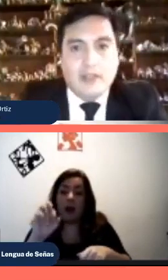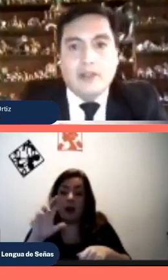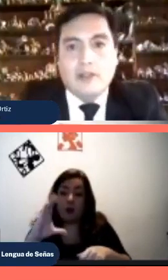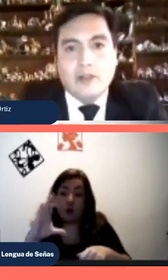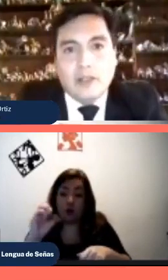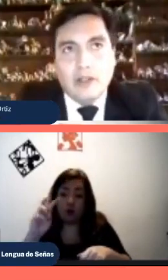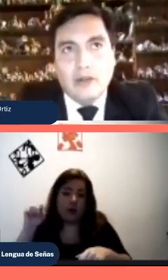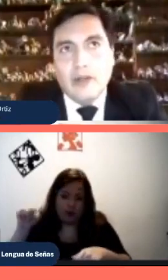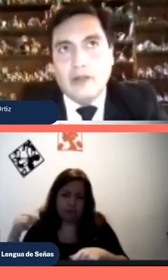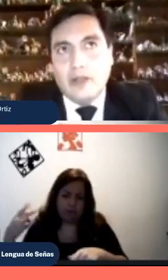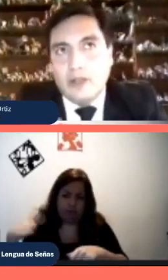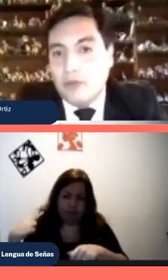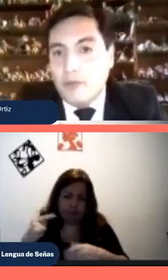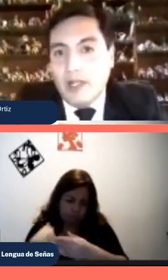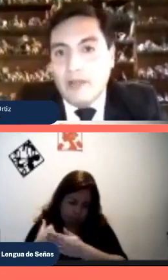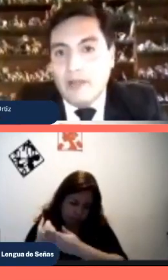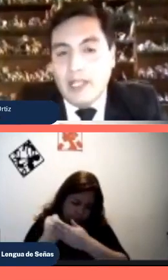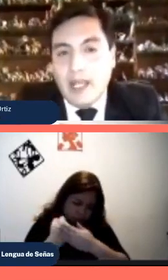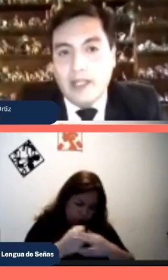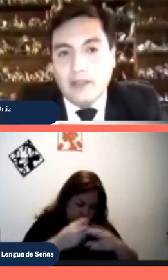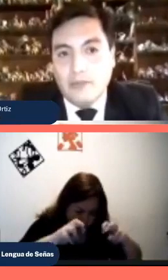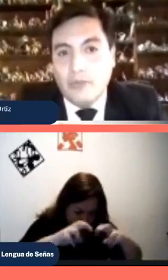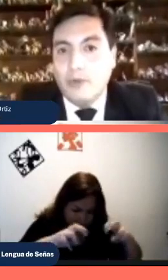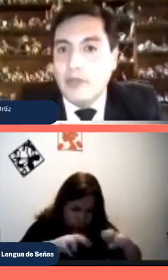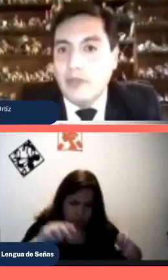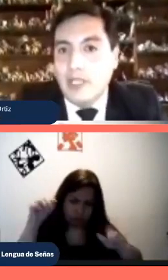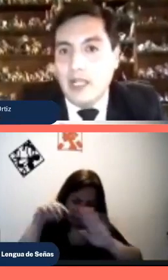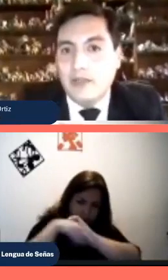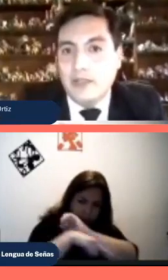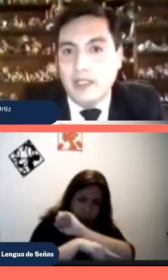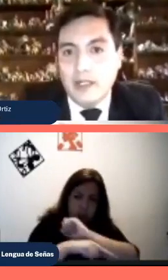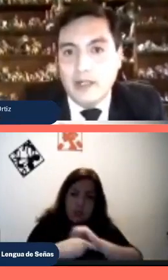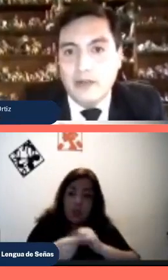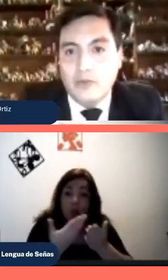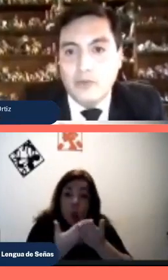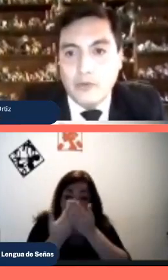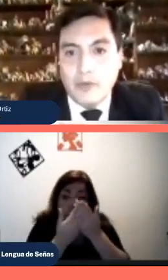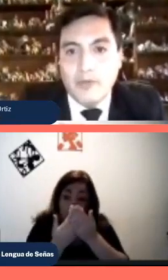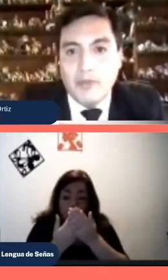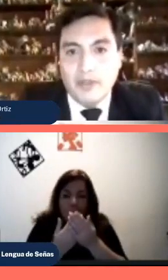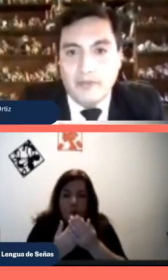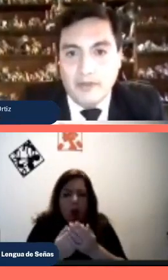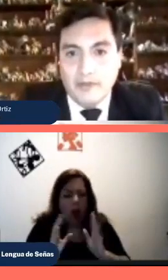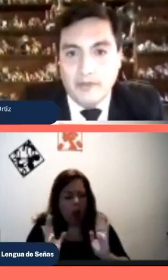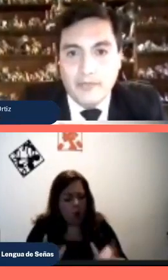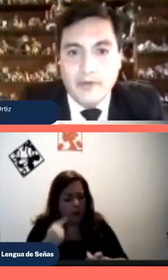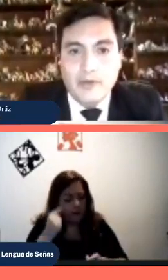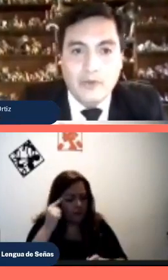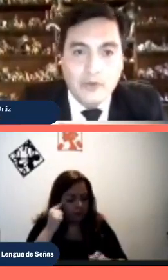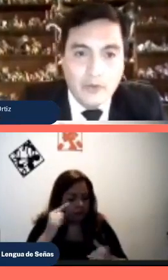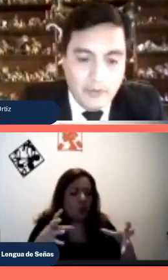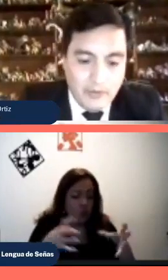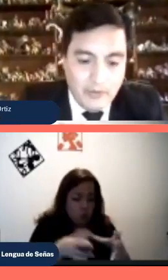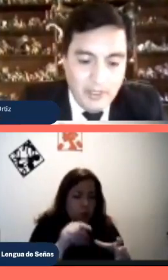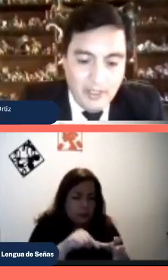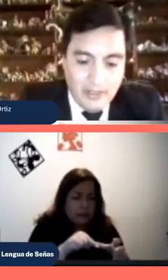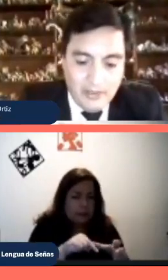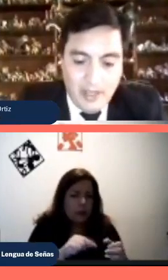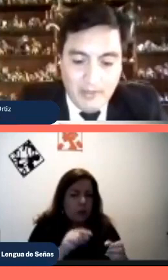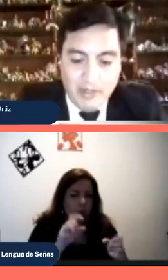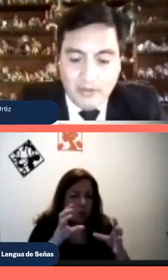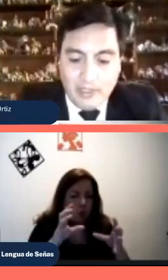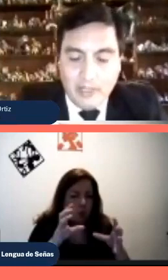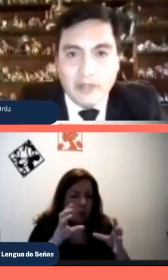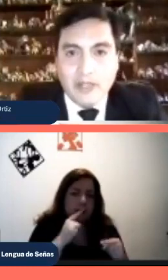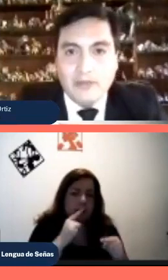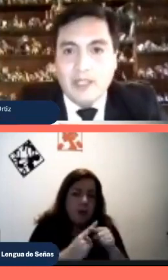Y los estudios preliminares, por lo menos, ya le asignan un grupo específico, un grupo que se llama